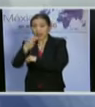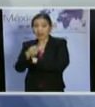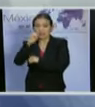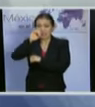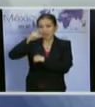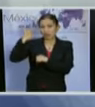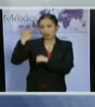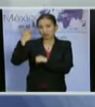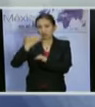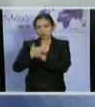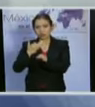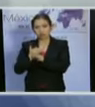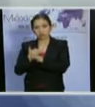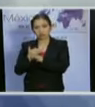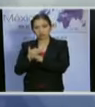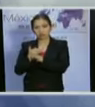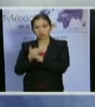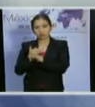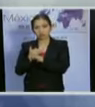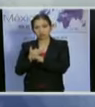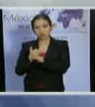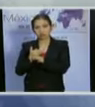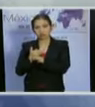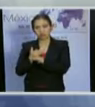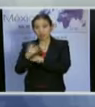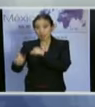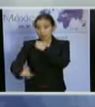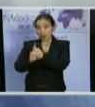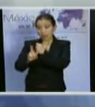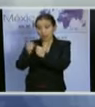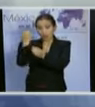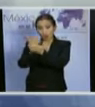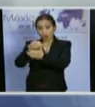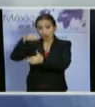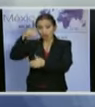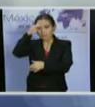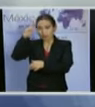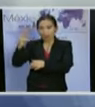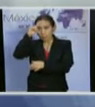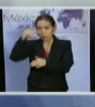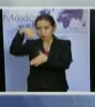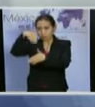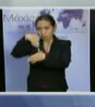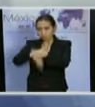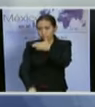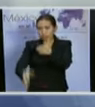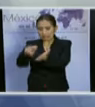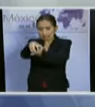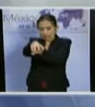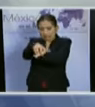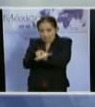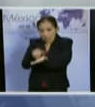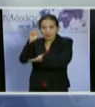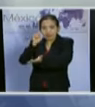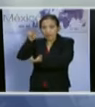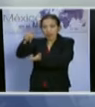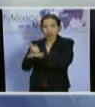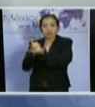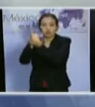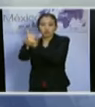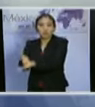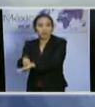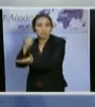0,7 ahora mismo y sobre todo a medida que las crisis económicas se van profundizando en los países, los primeros recortes suelen ser los de la ayuda oficial